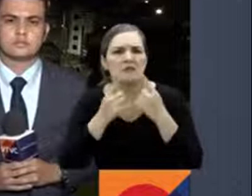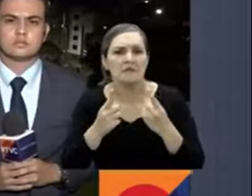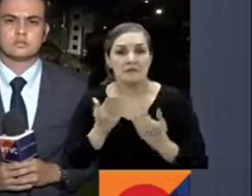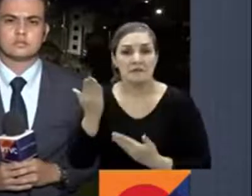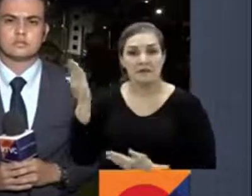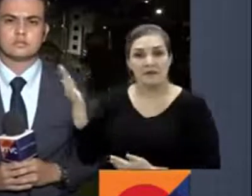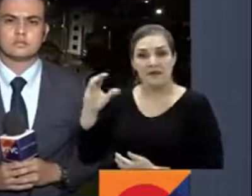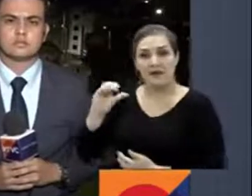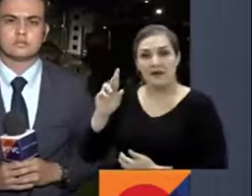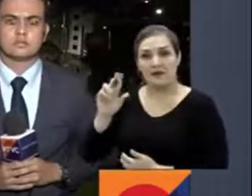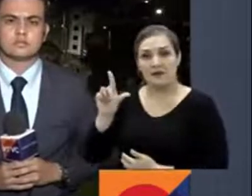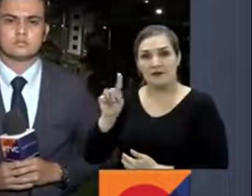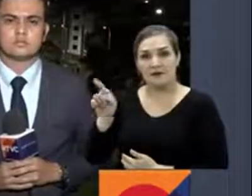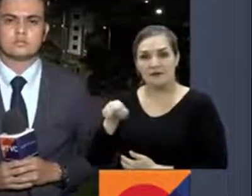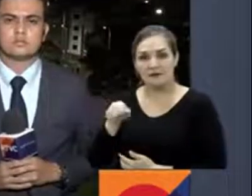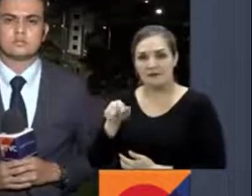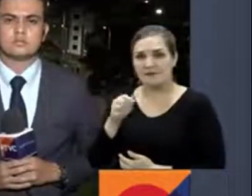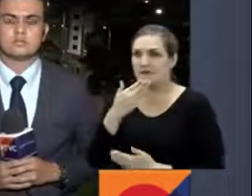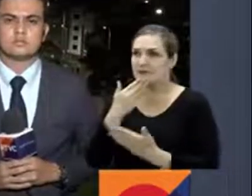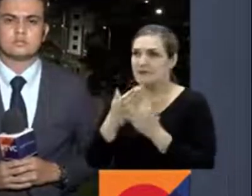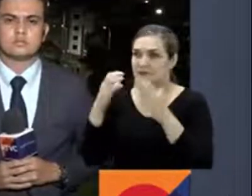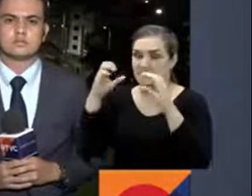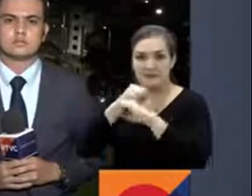Gutiérrez, buenas noches.